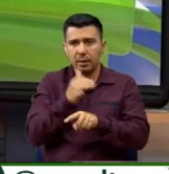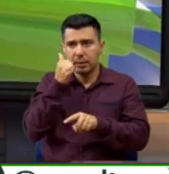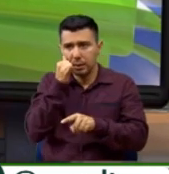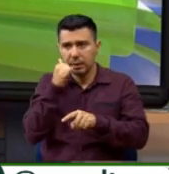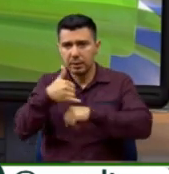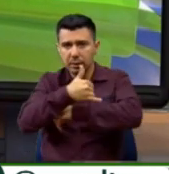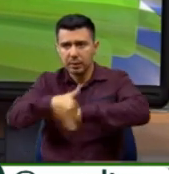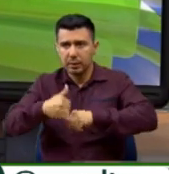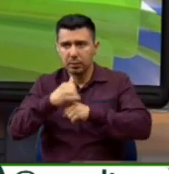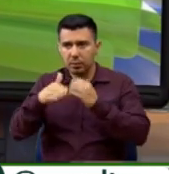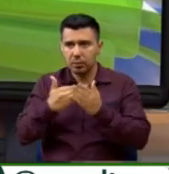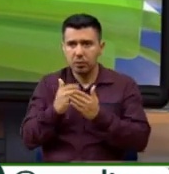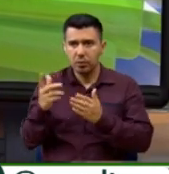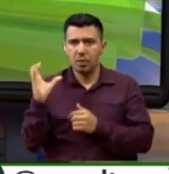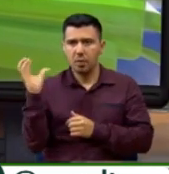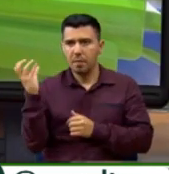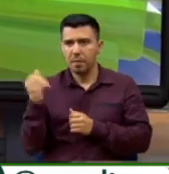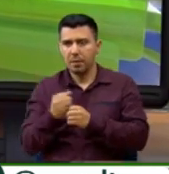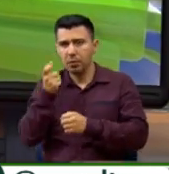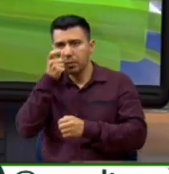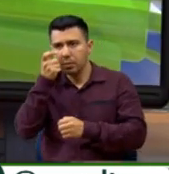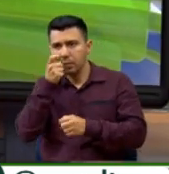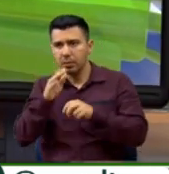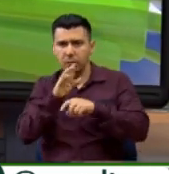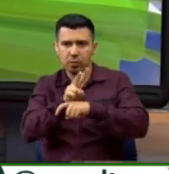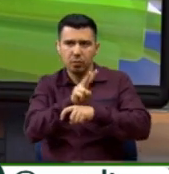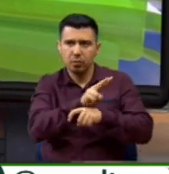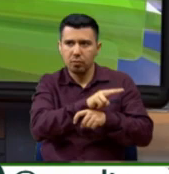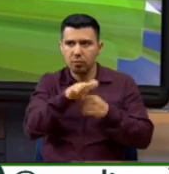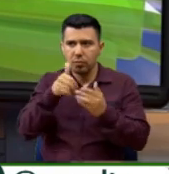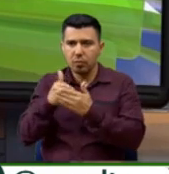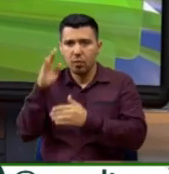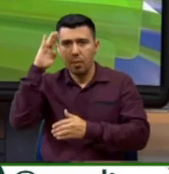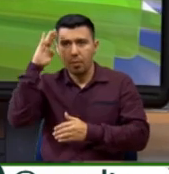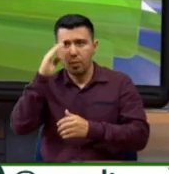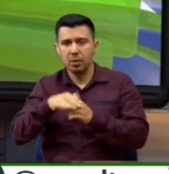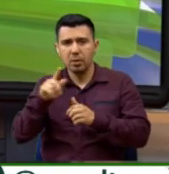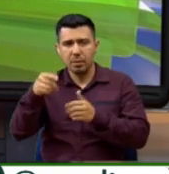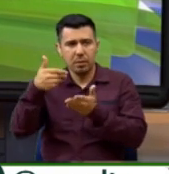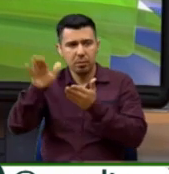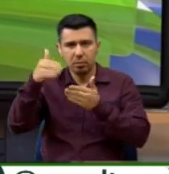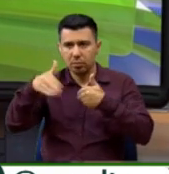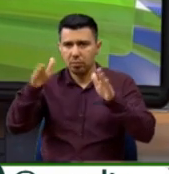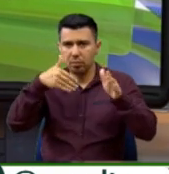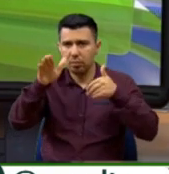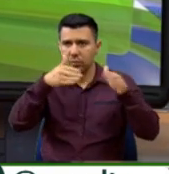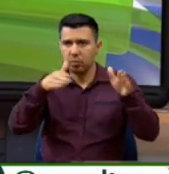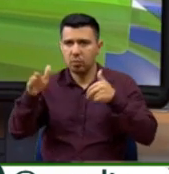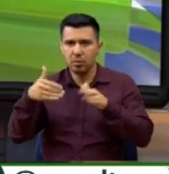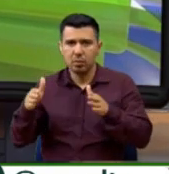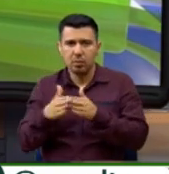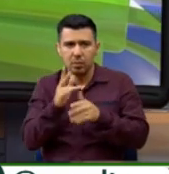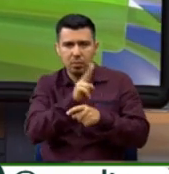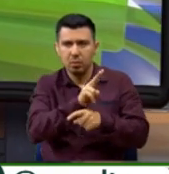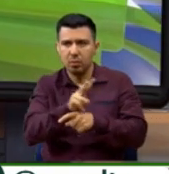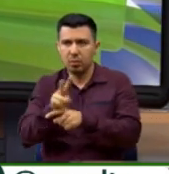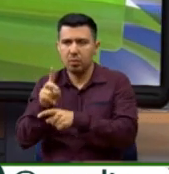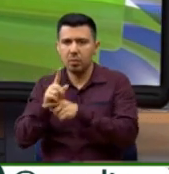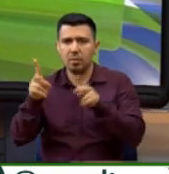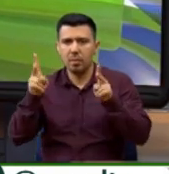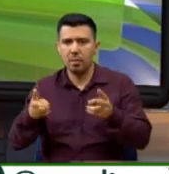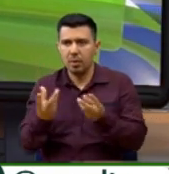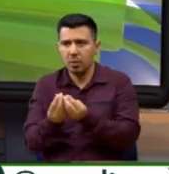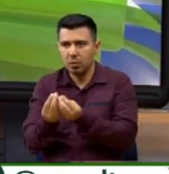implosión estará a cargo de los bomberos y además de la policía para garantizar una evacuación completa de la comunidad cercana a la